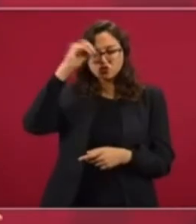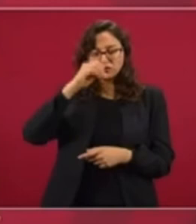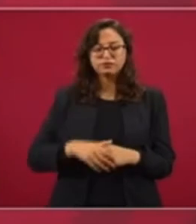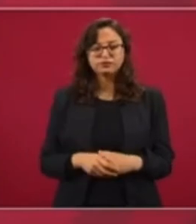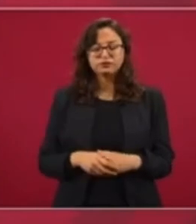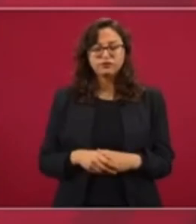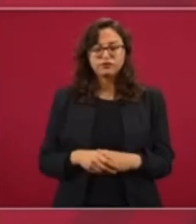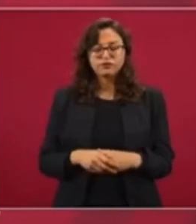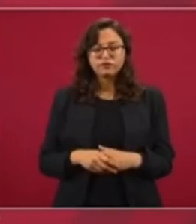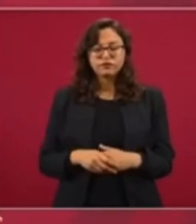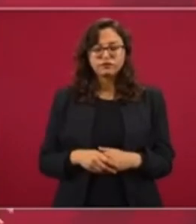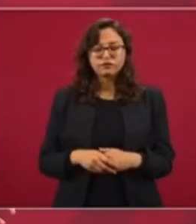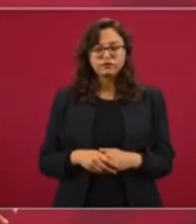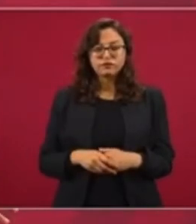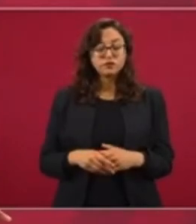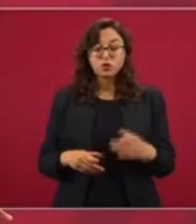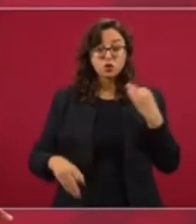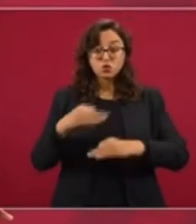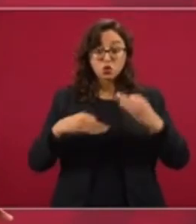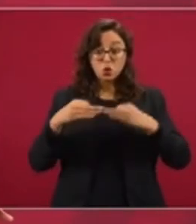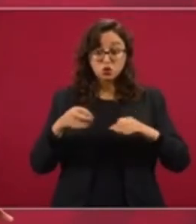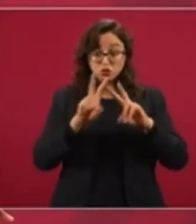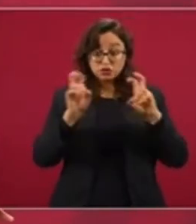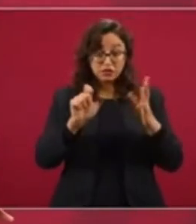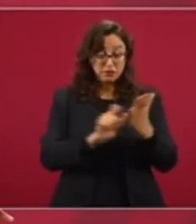Acuérdense que no todo es jurídico.